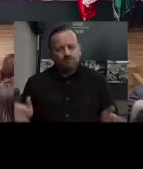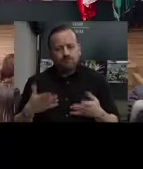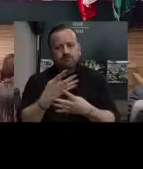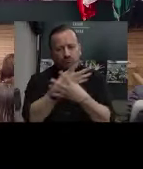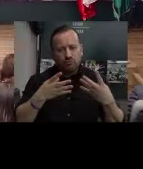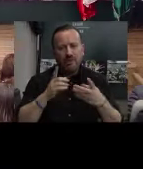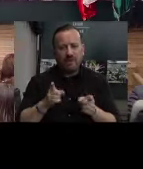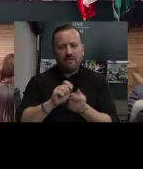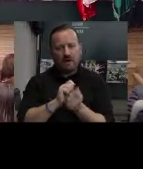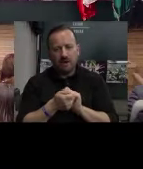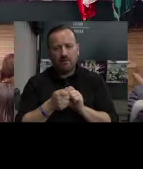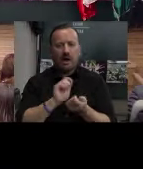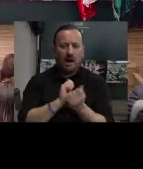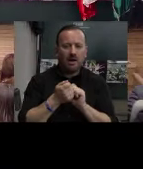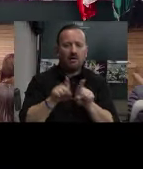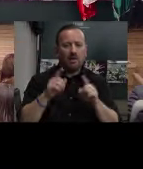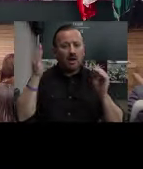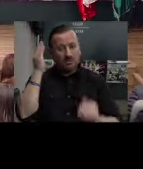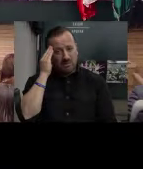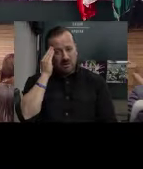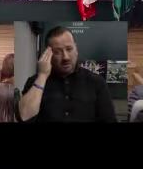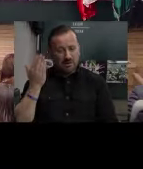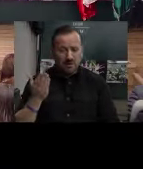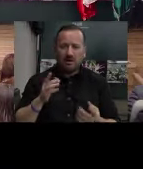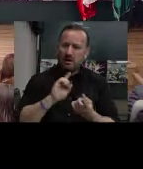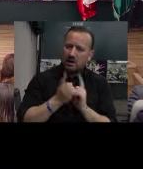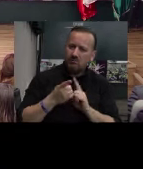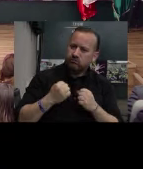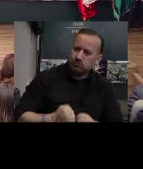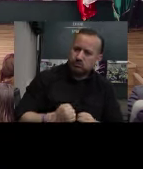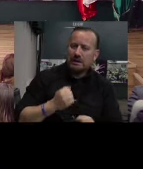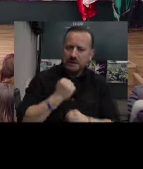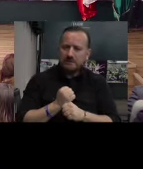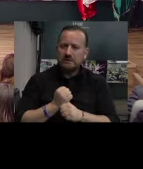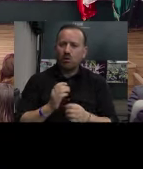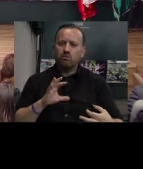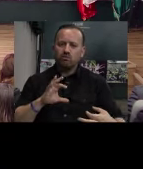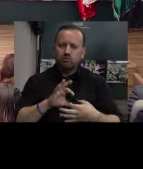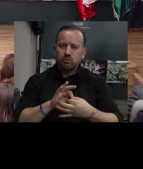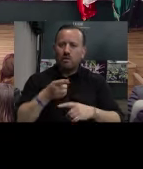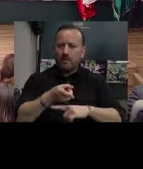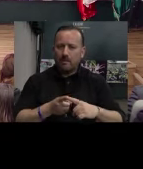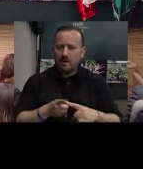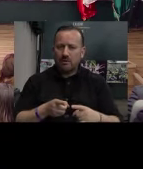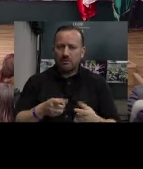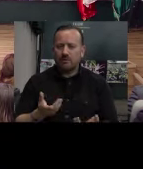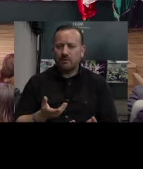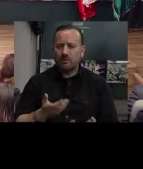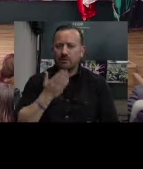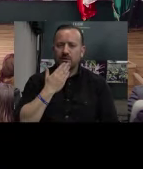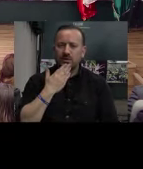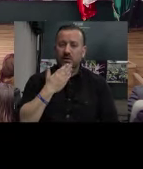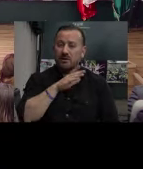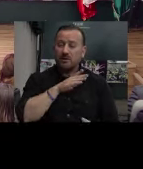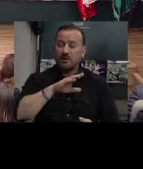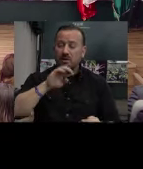cambiar nuestra mentalidad hay que generar las capacidades hay que trabajar con el medio y este es nuestro desafío realmente Este es